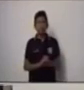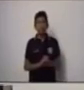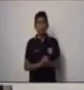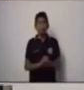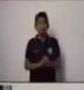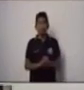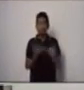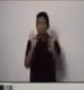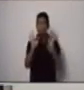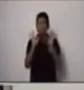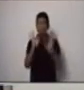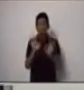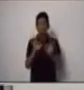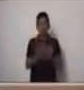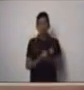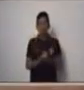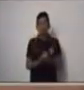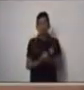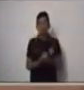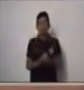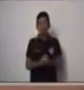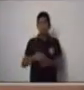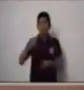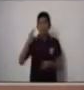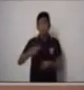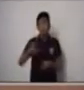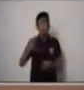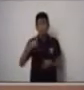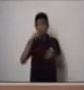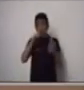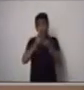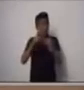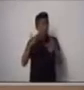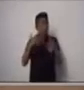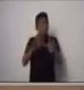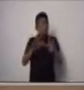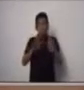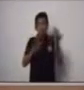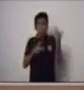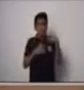muy bien automóvil lo unimos y formamos una nueva palabra